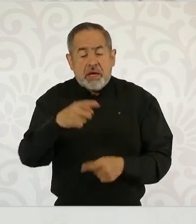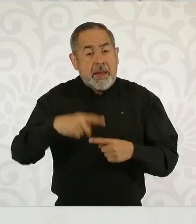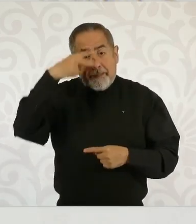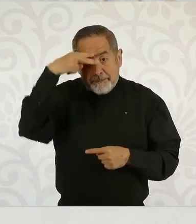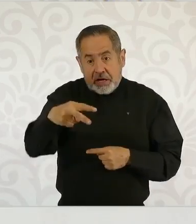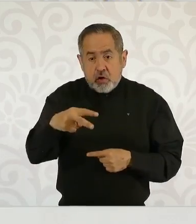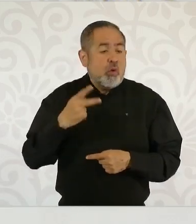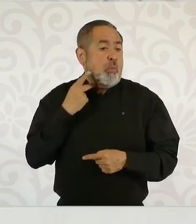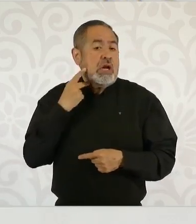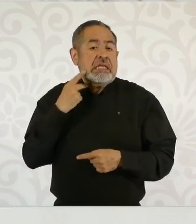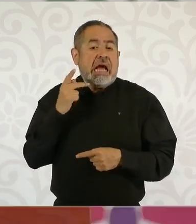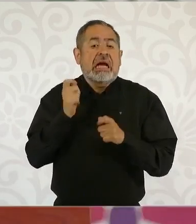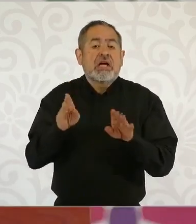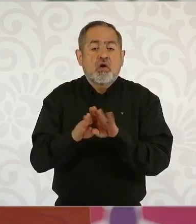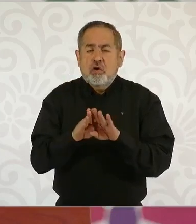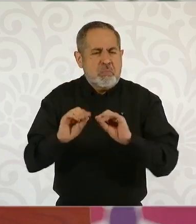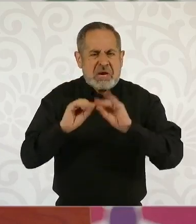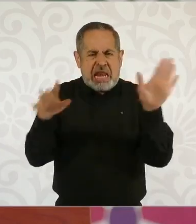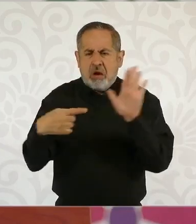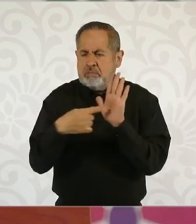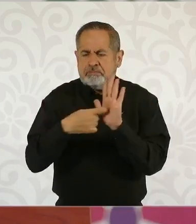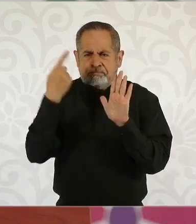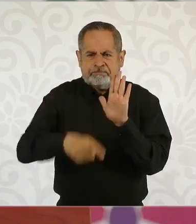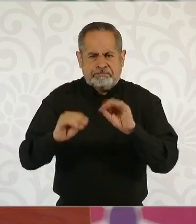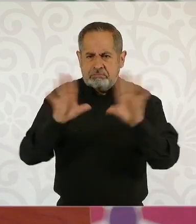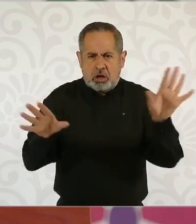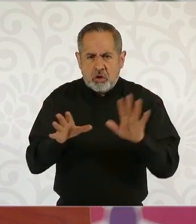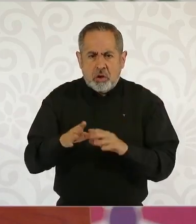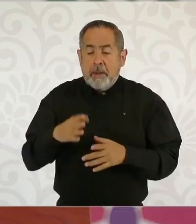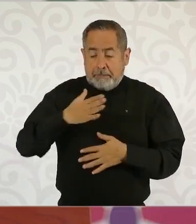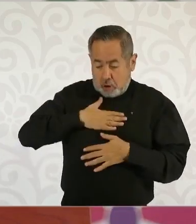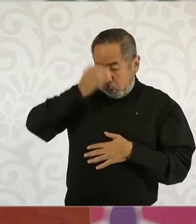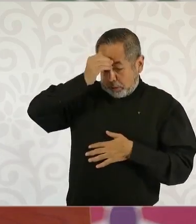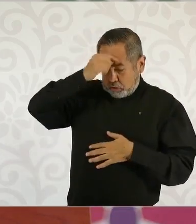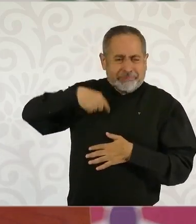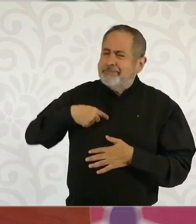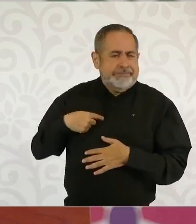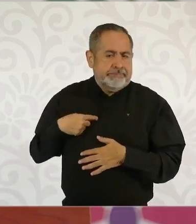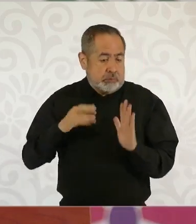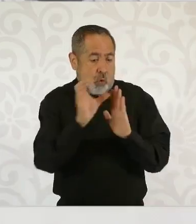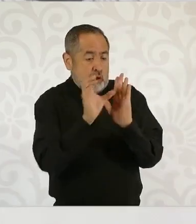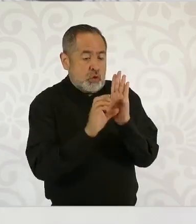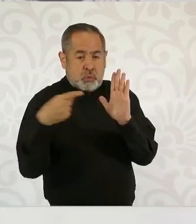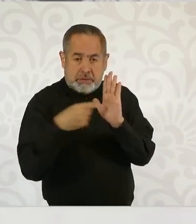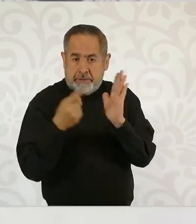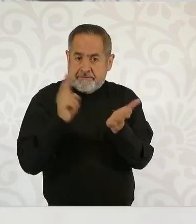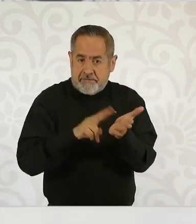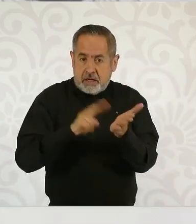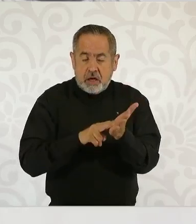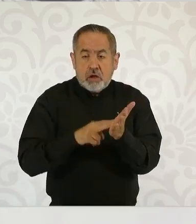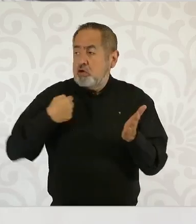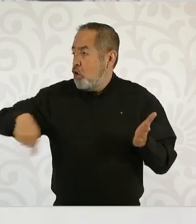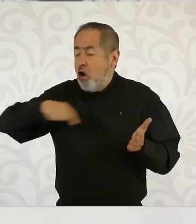una política exterior muy definida, más allá de la opinión de la presidenta. Y nosotros tenemos que ceñirnos